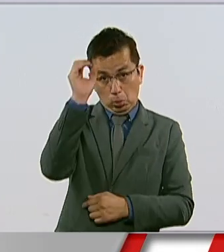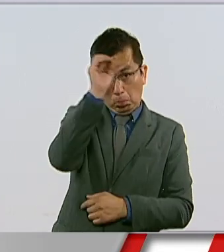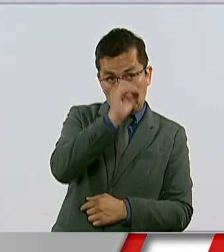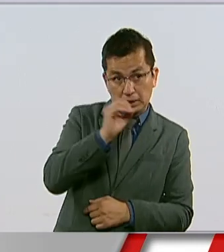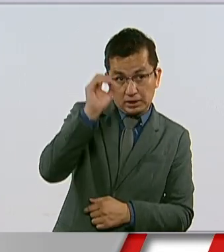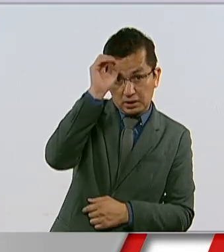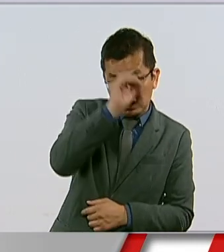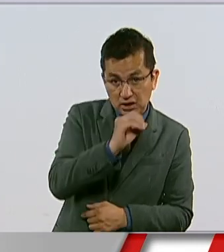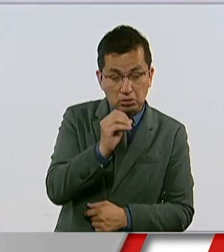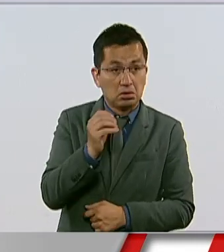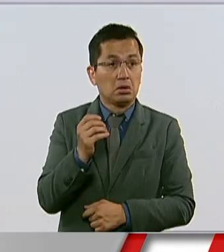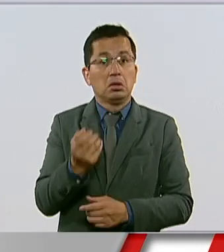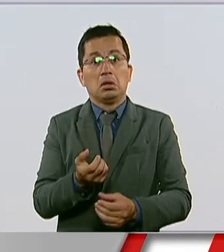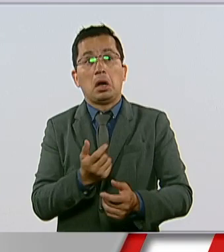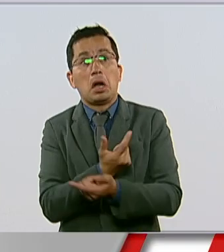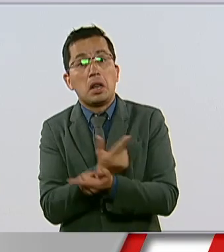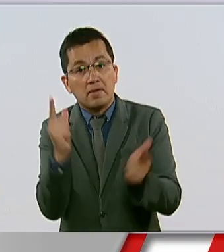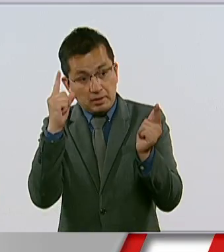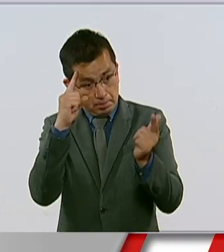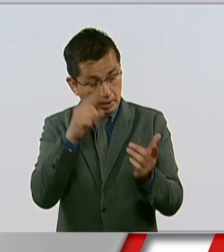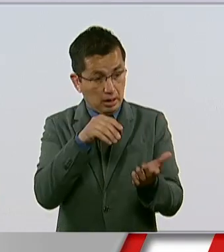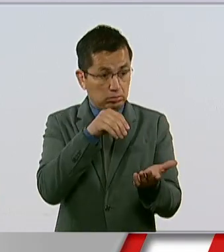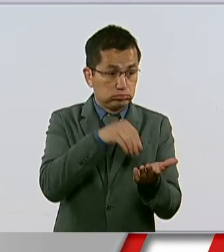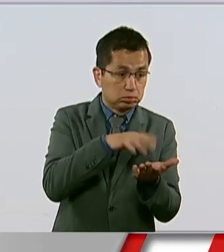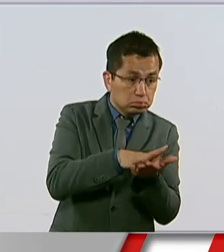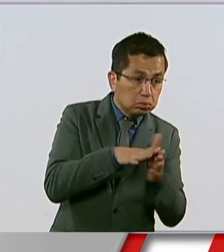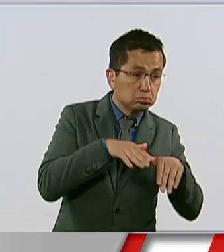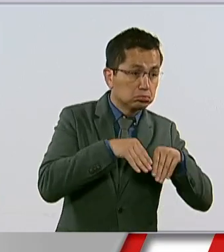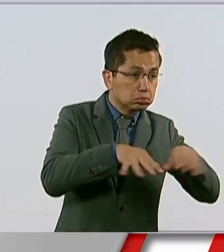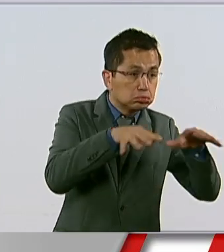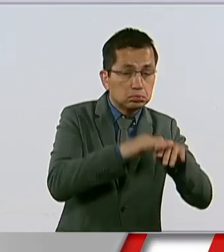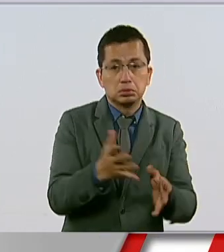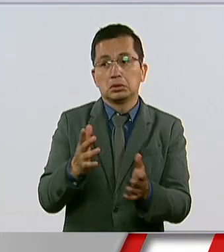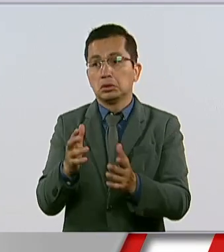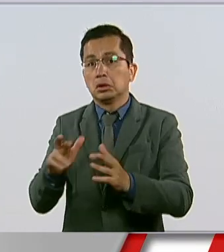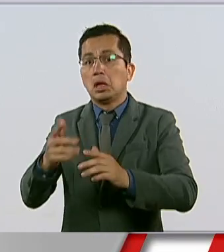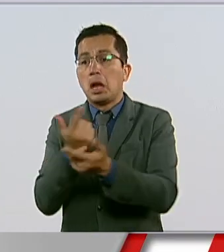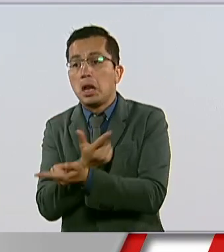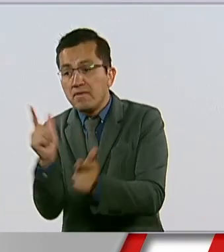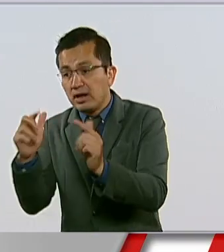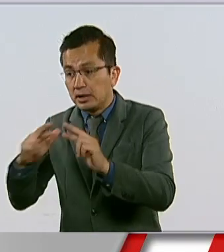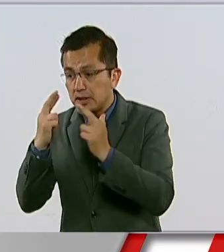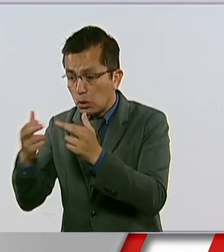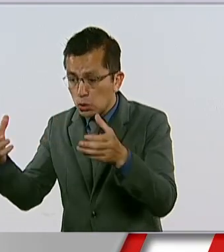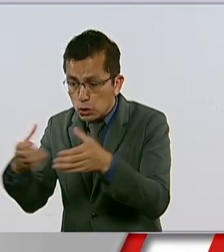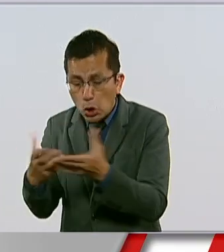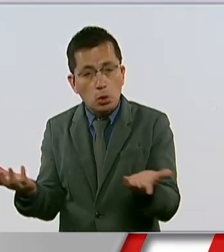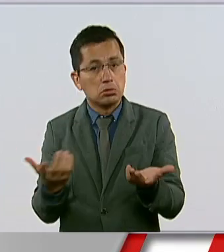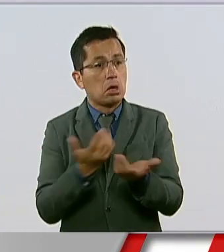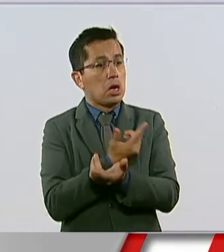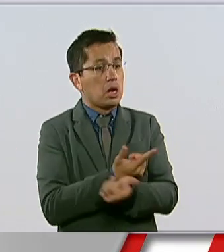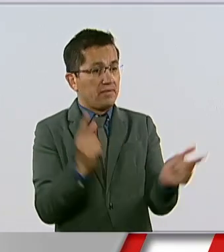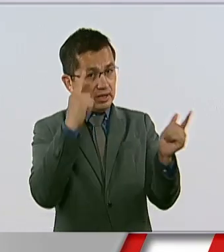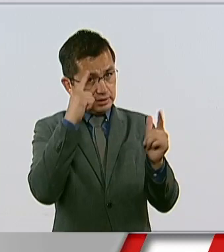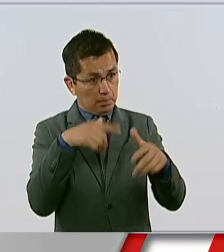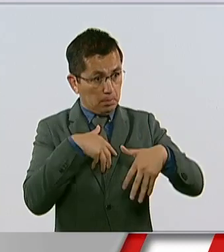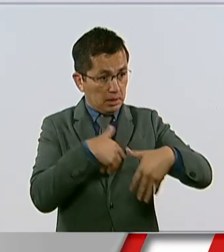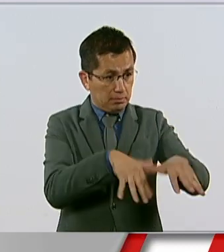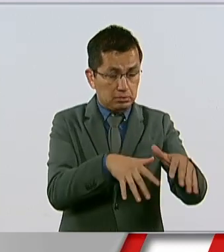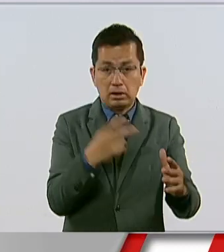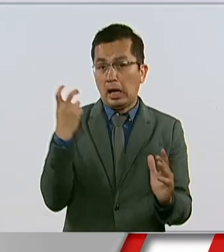libertad de expresión, libertad de imprenta, libertad de reunión y libertad de manifestación, entre otras,